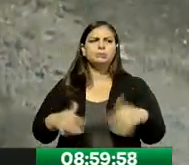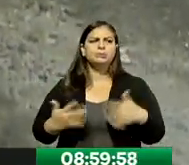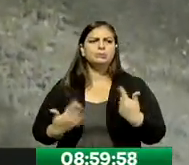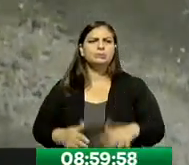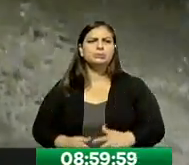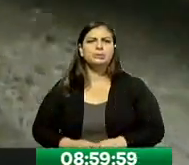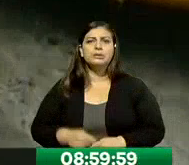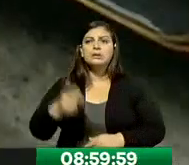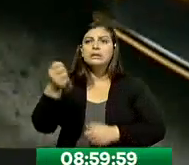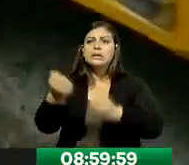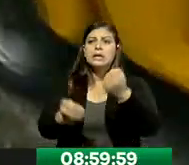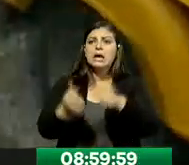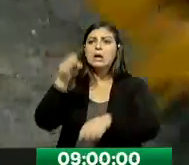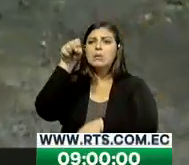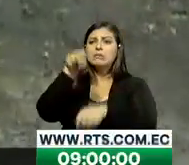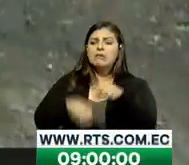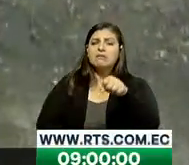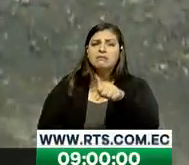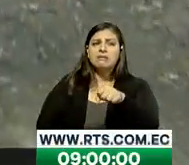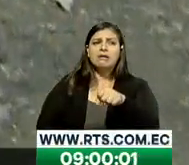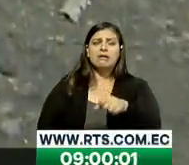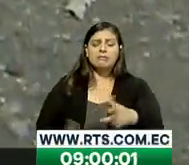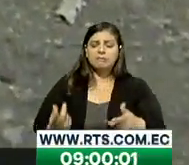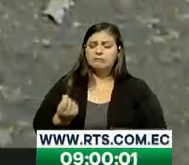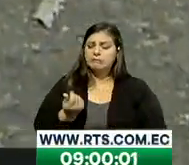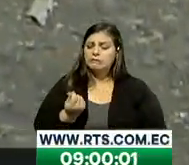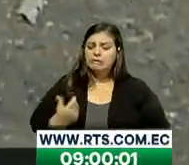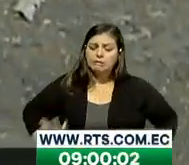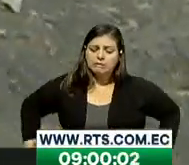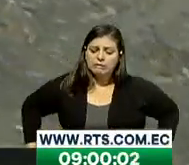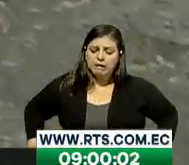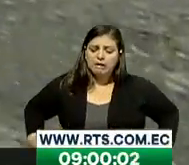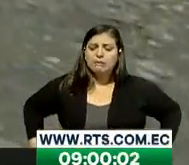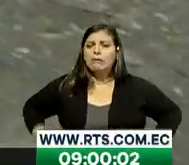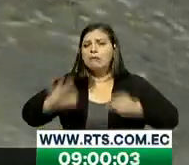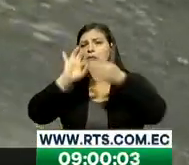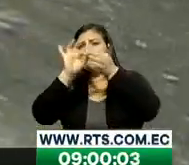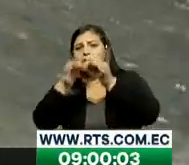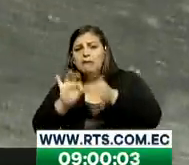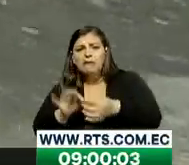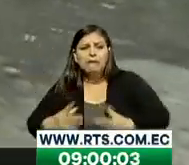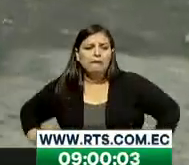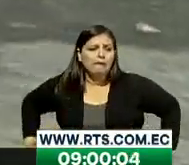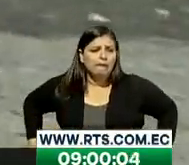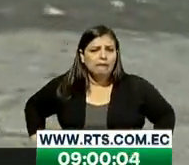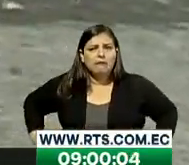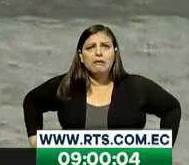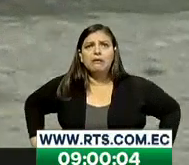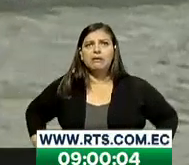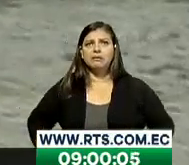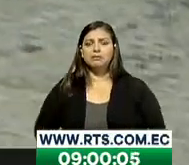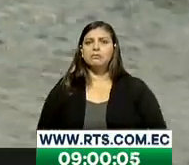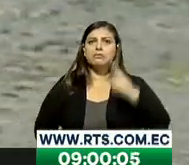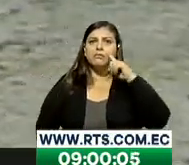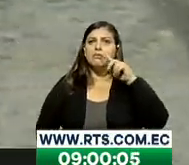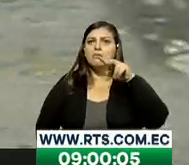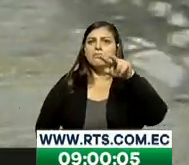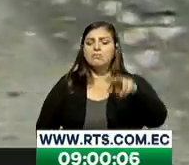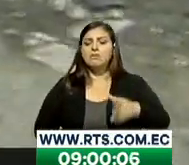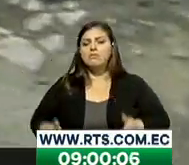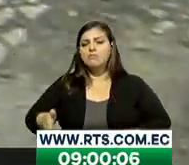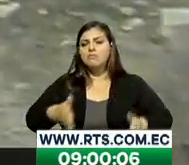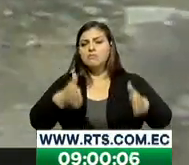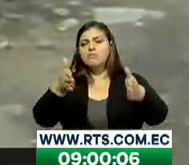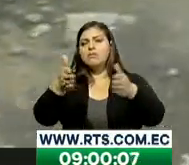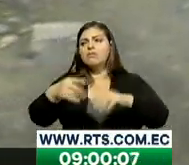de gastar dinero. No tanto a mí, a toditos las personas que tenemos carro y que utilizamos esta vía, que es una buena vía. Es una buena vía para salir a Daule.